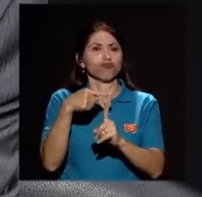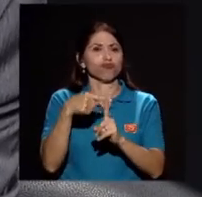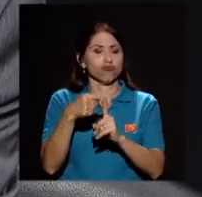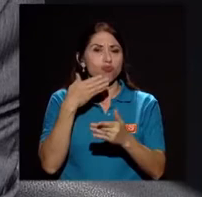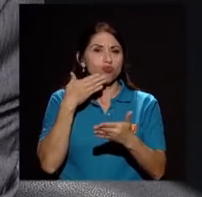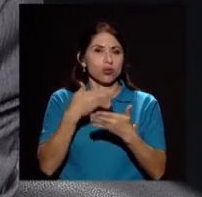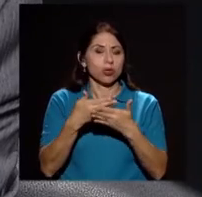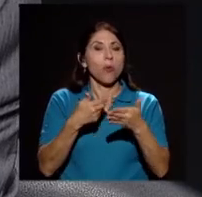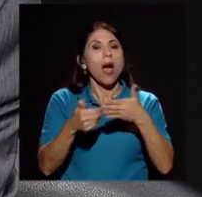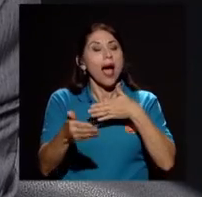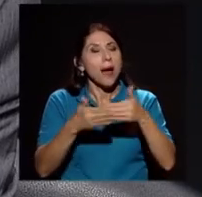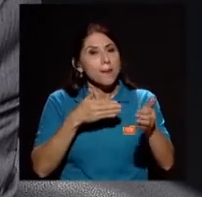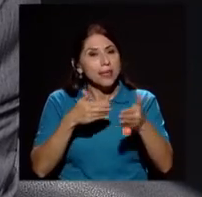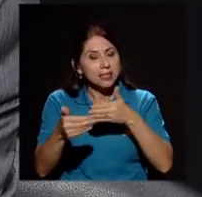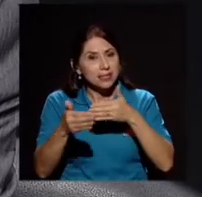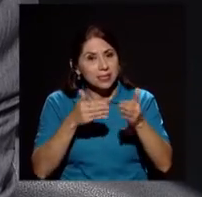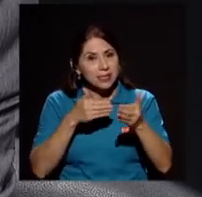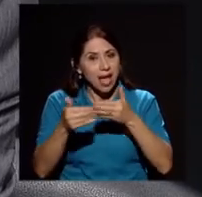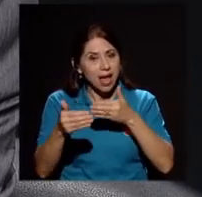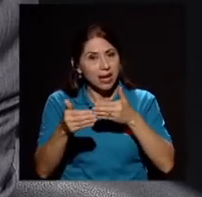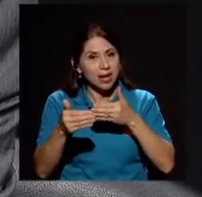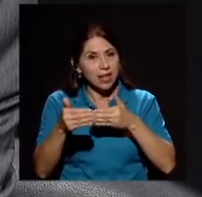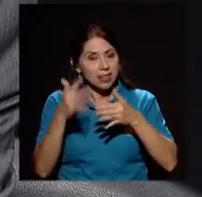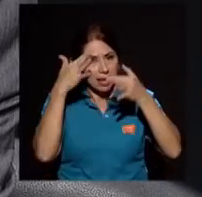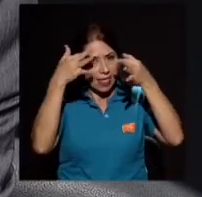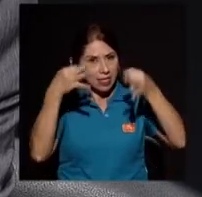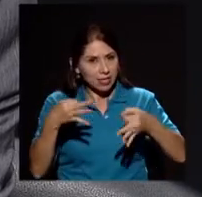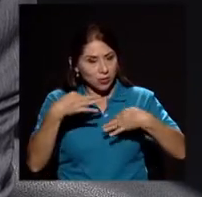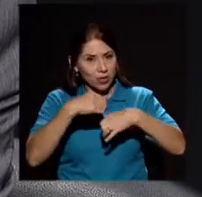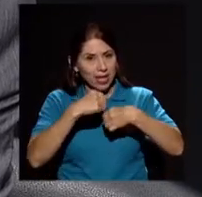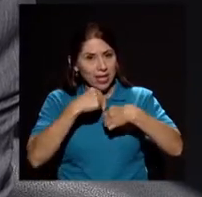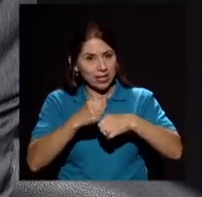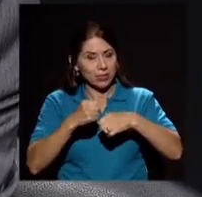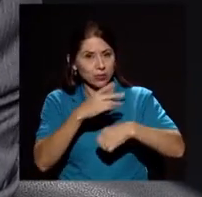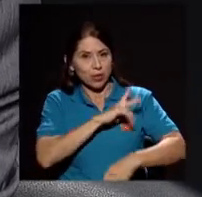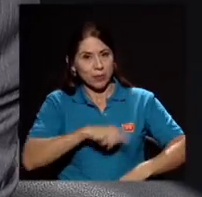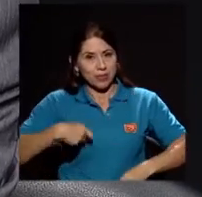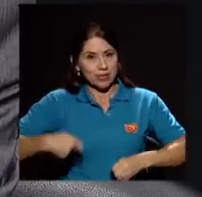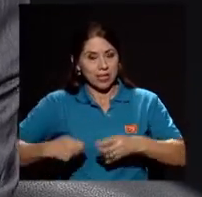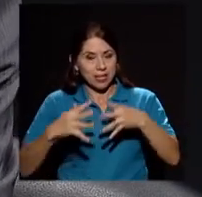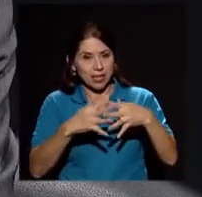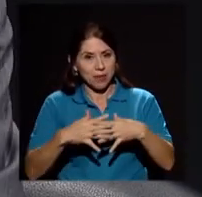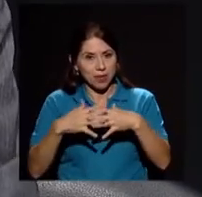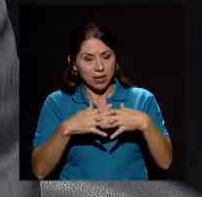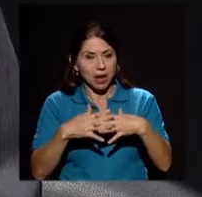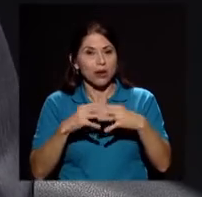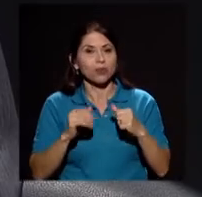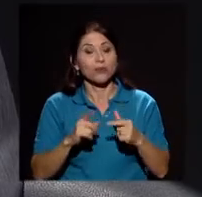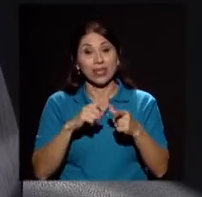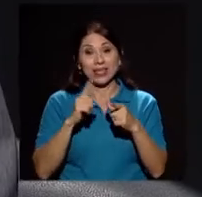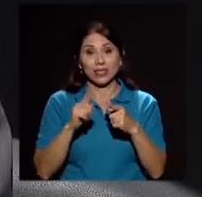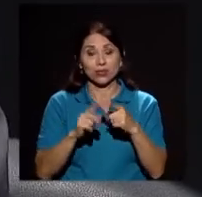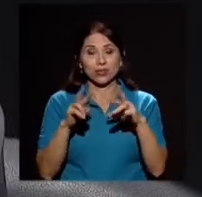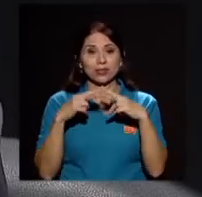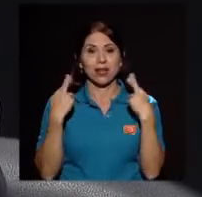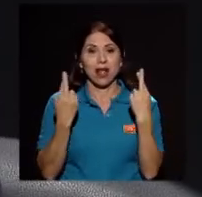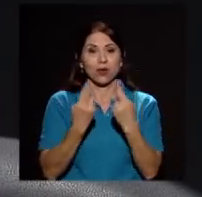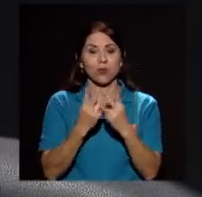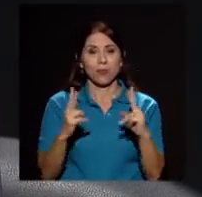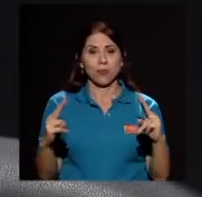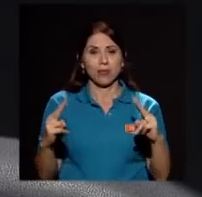de esta decisión del presidente americano entonces la cumbre de parís